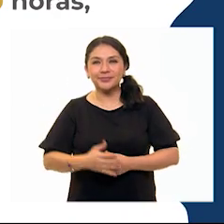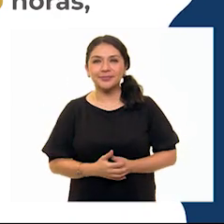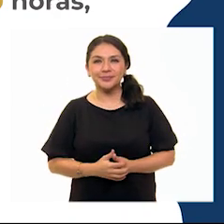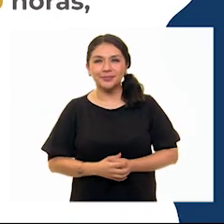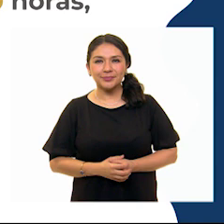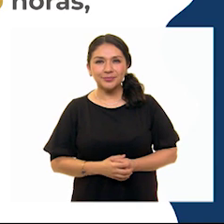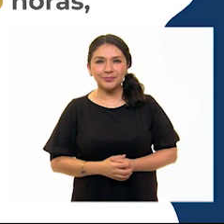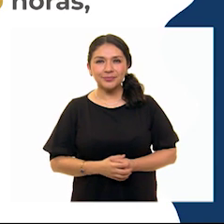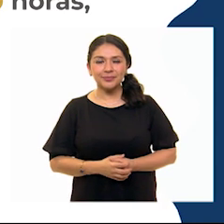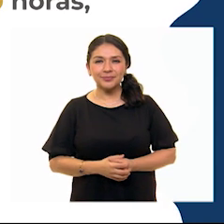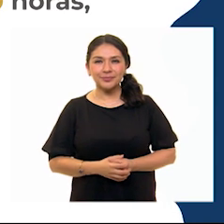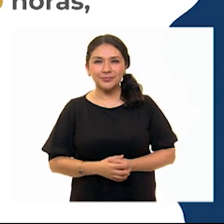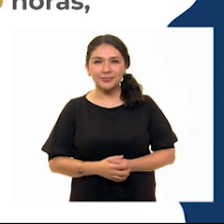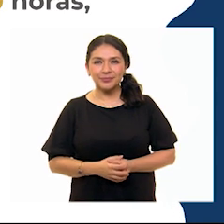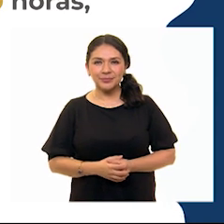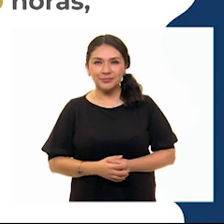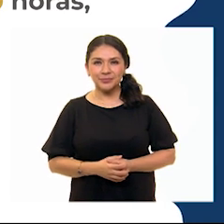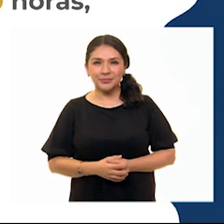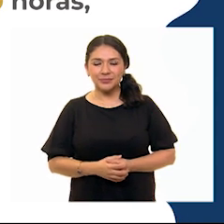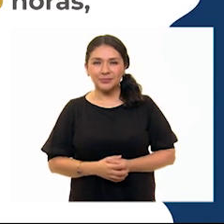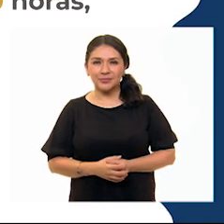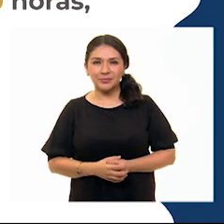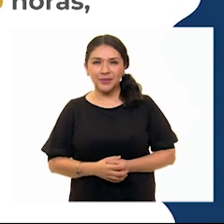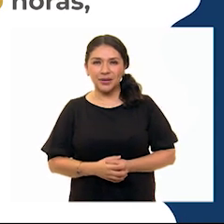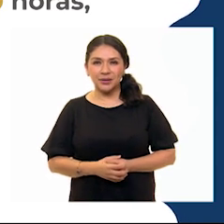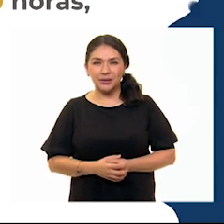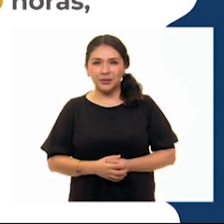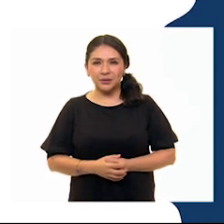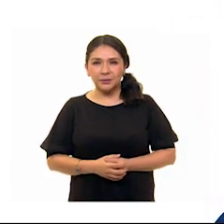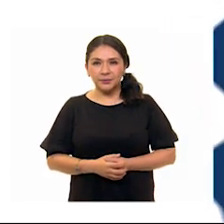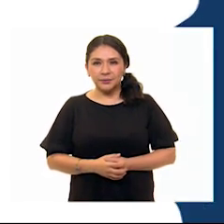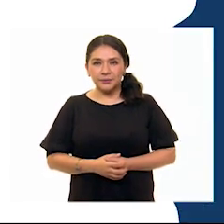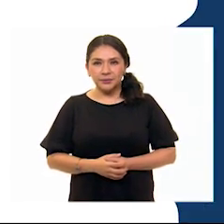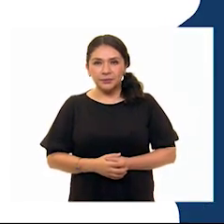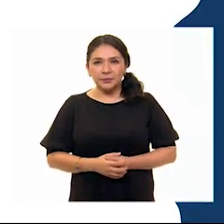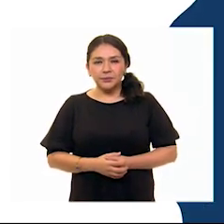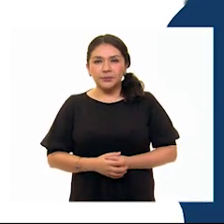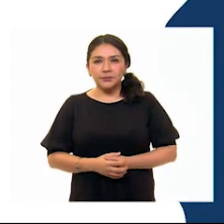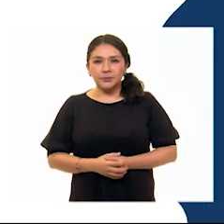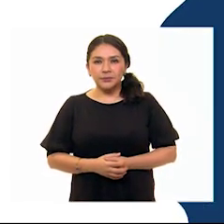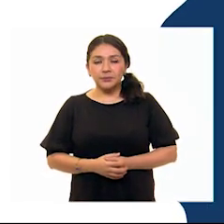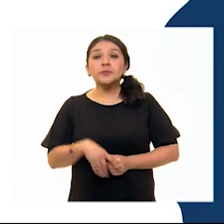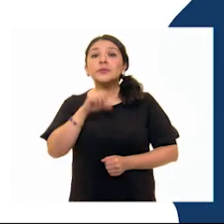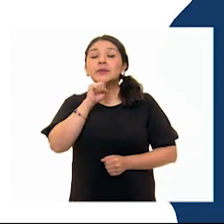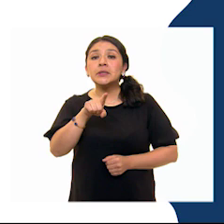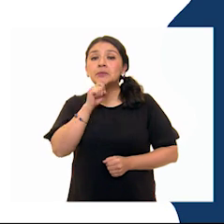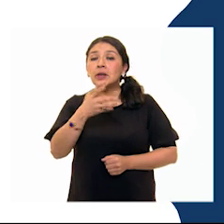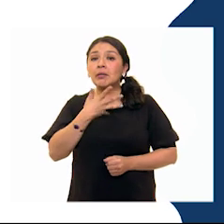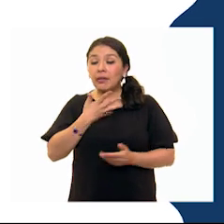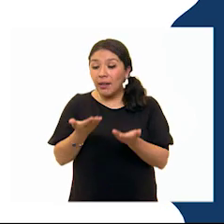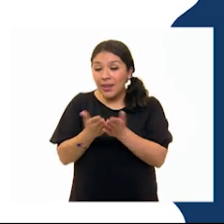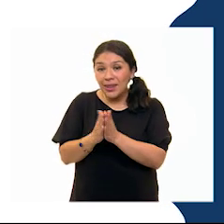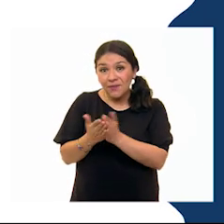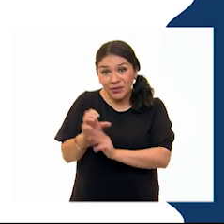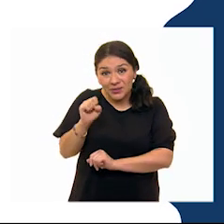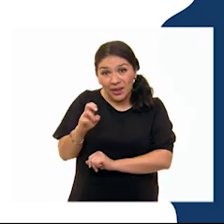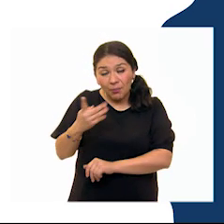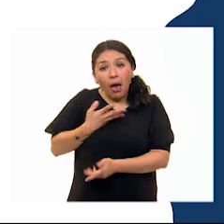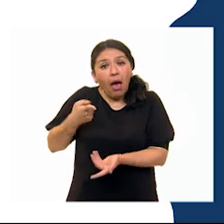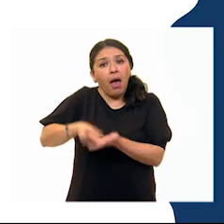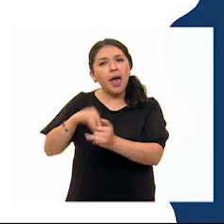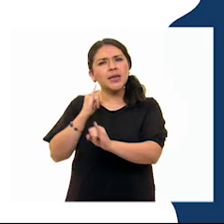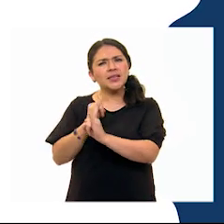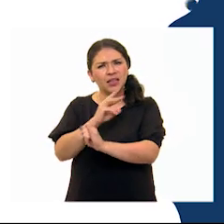55 41 72 04 13 con 100 líneas. También puedes encontrar los libros de texto en la